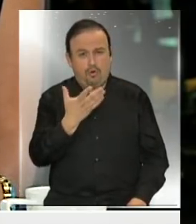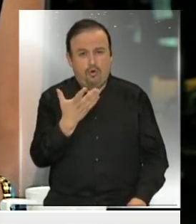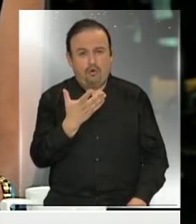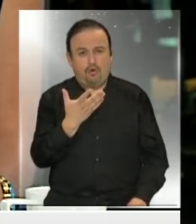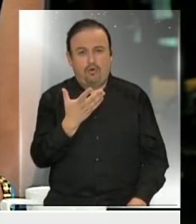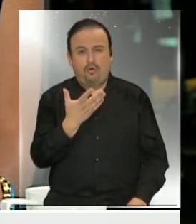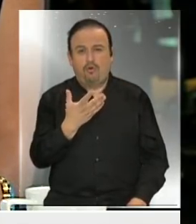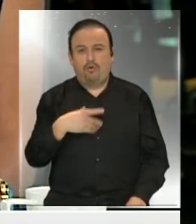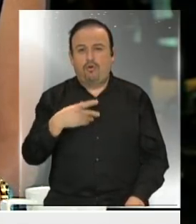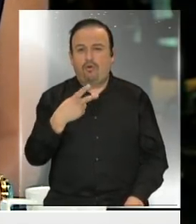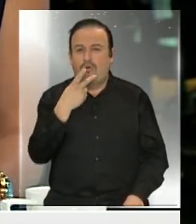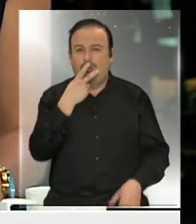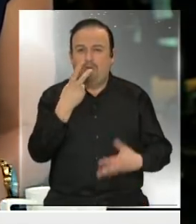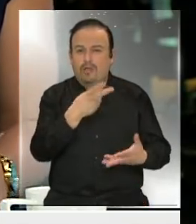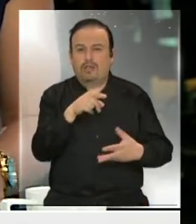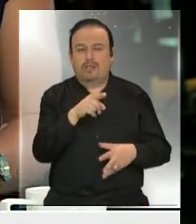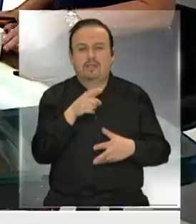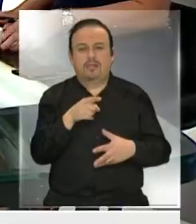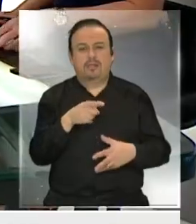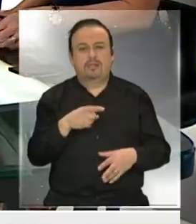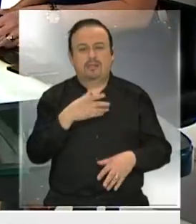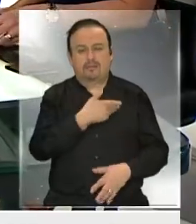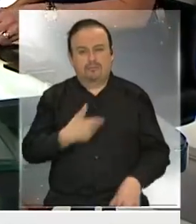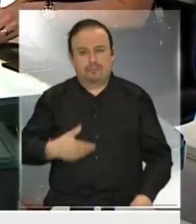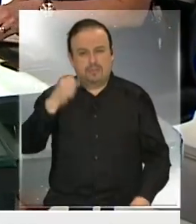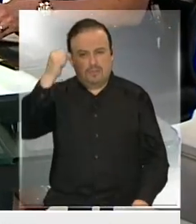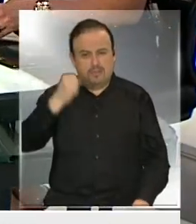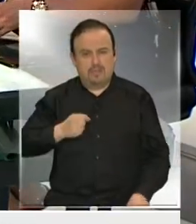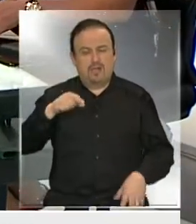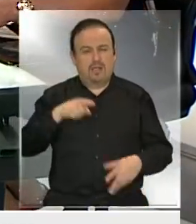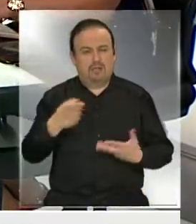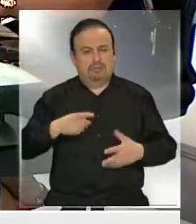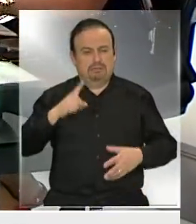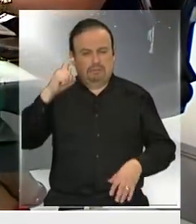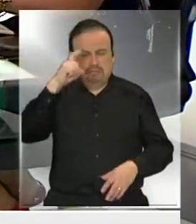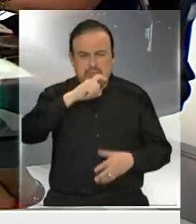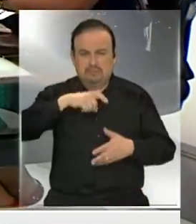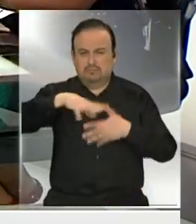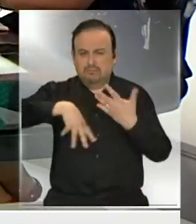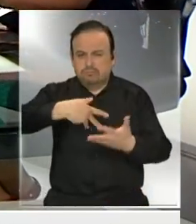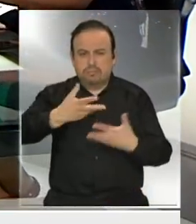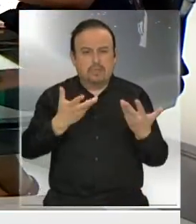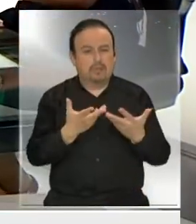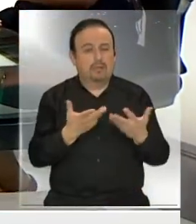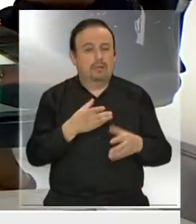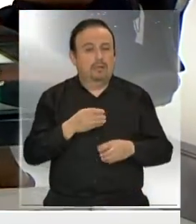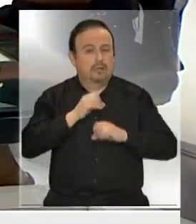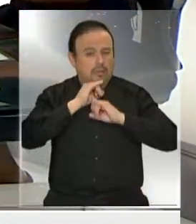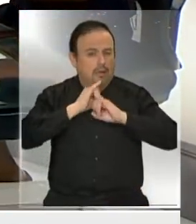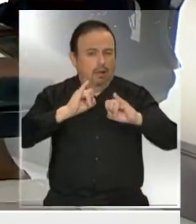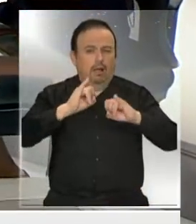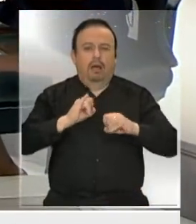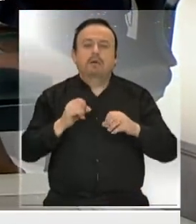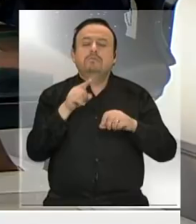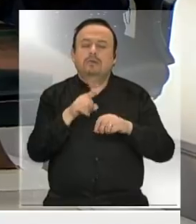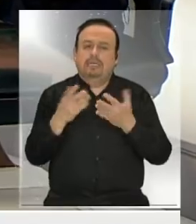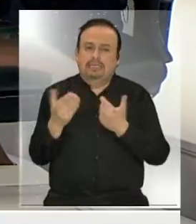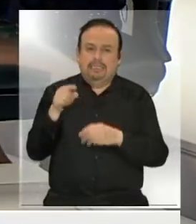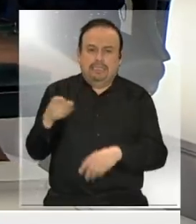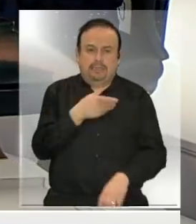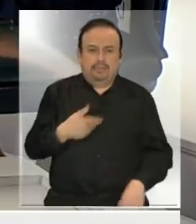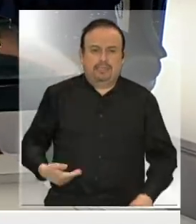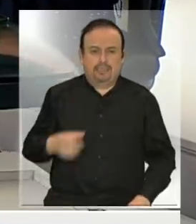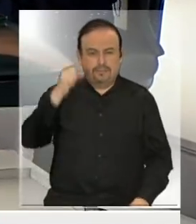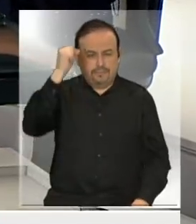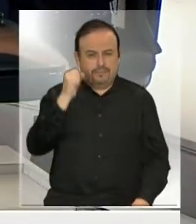lo que ha sido el actuar del presidente sebastián piñera en esta crisis y qué anuncios más concretos esperaría de parte